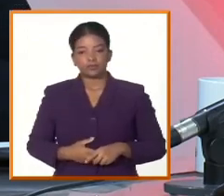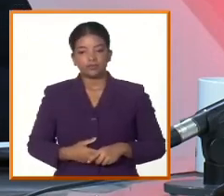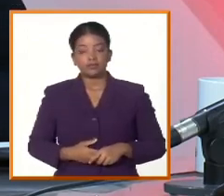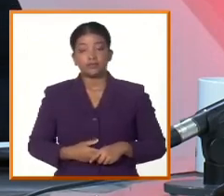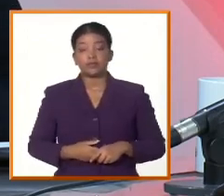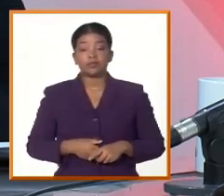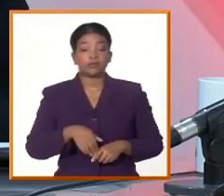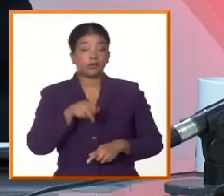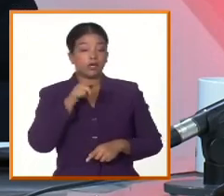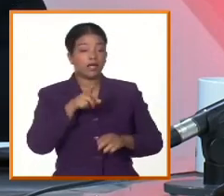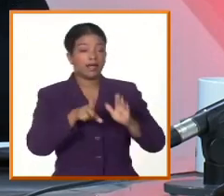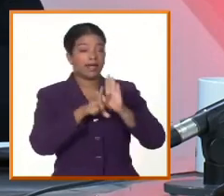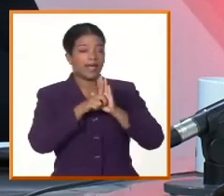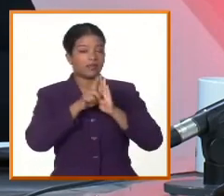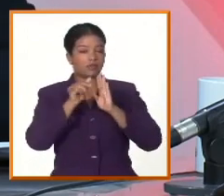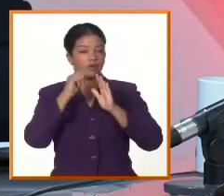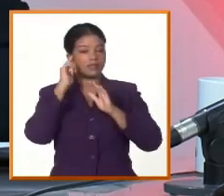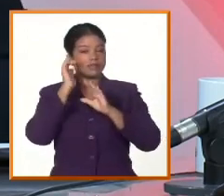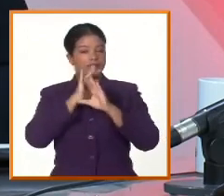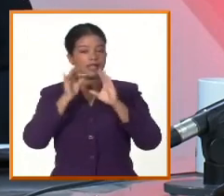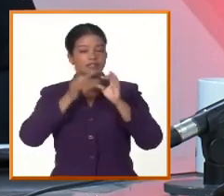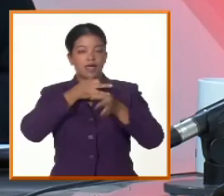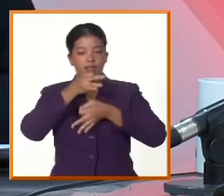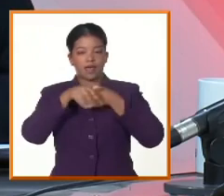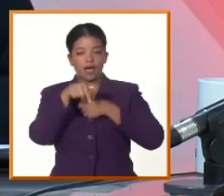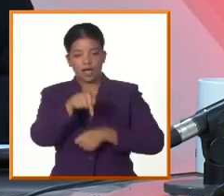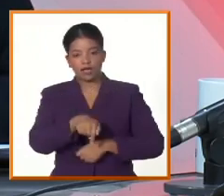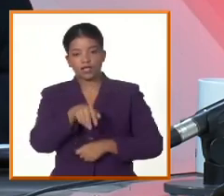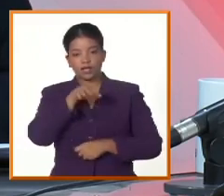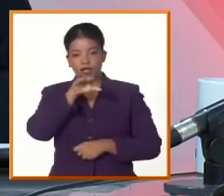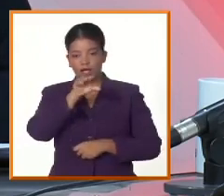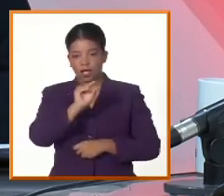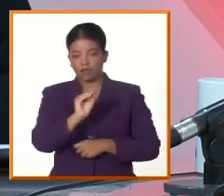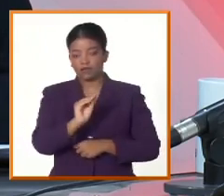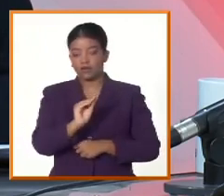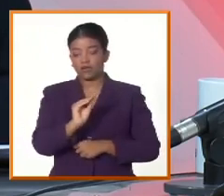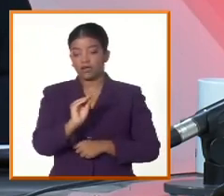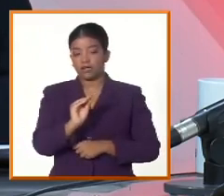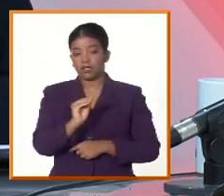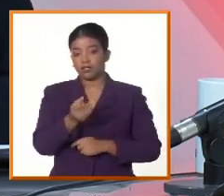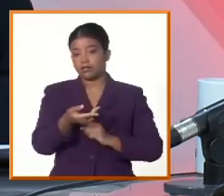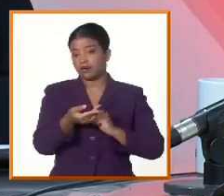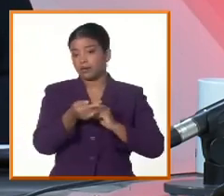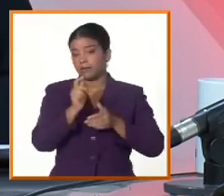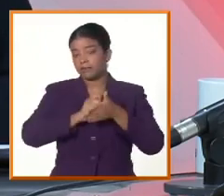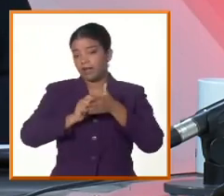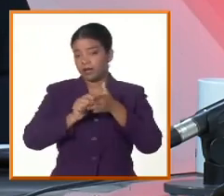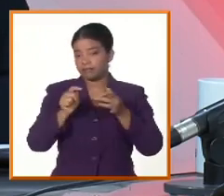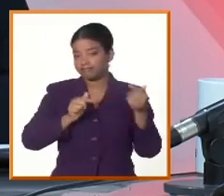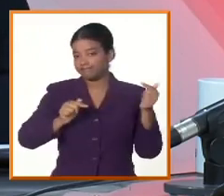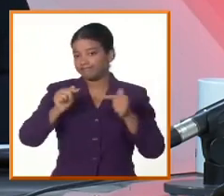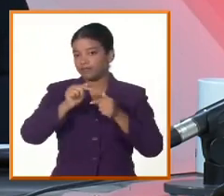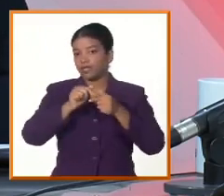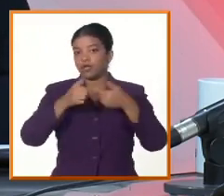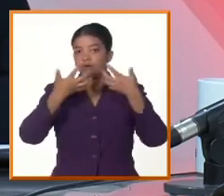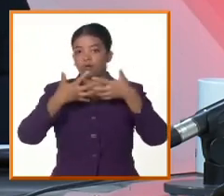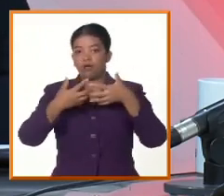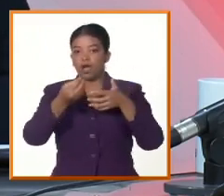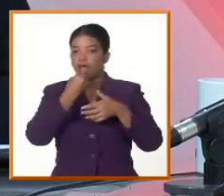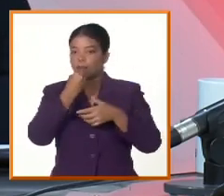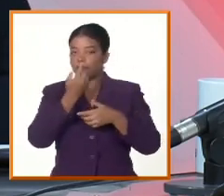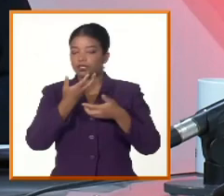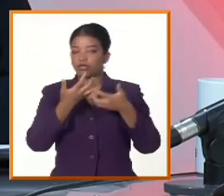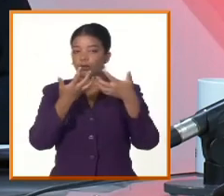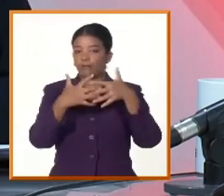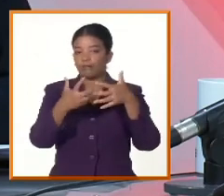la ciencia y eso estaremos hablando como estaremos hablando también de líneas principales de la producción de alimentos de la producción de productos